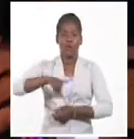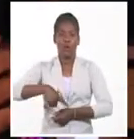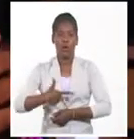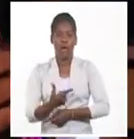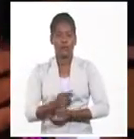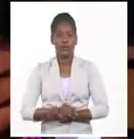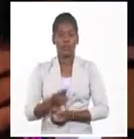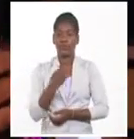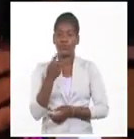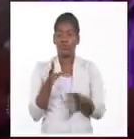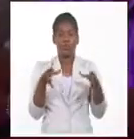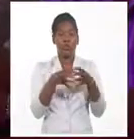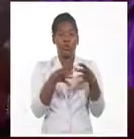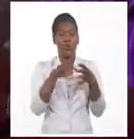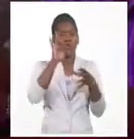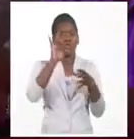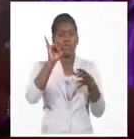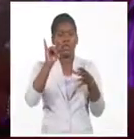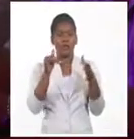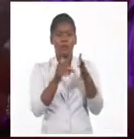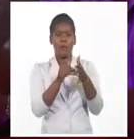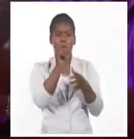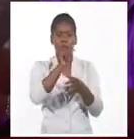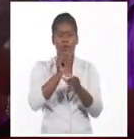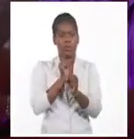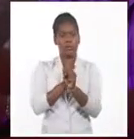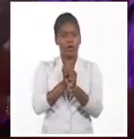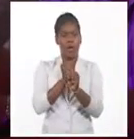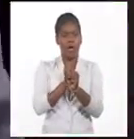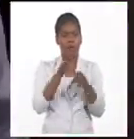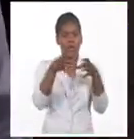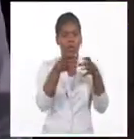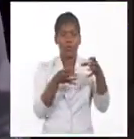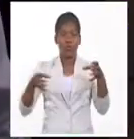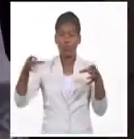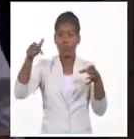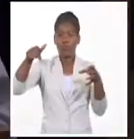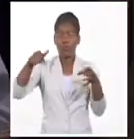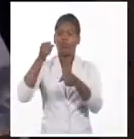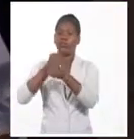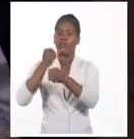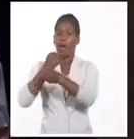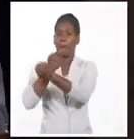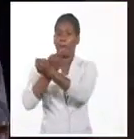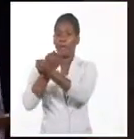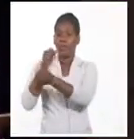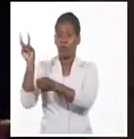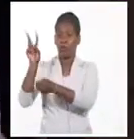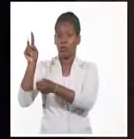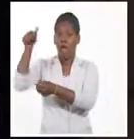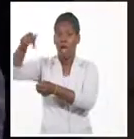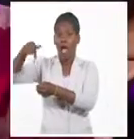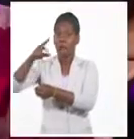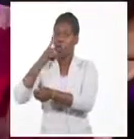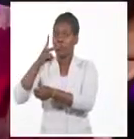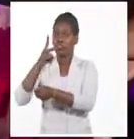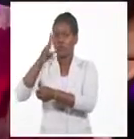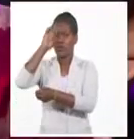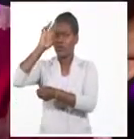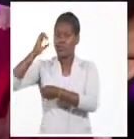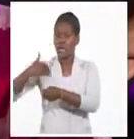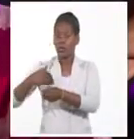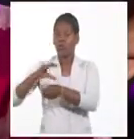prácticamente, ministros, dejaron su vida, o sea, participaron en la zona roja en la escuela. Con singular compromiso también se escuchó al director de la Casa de